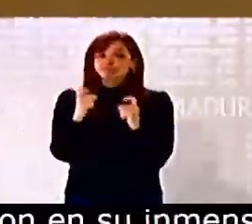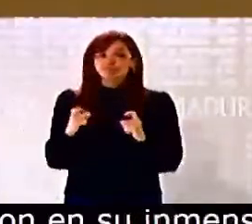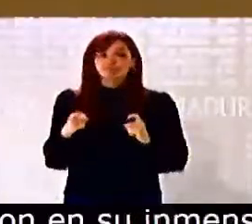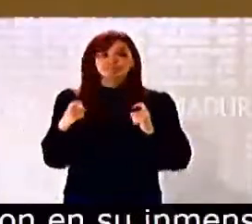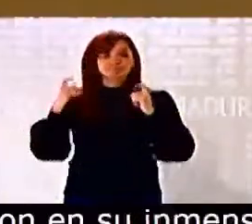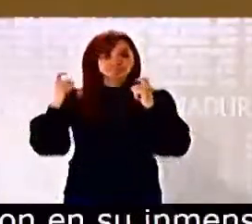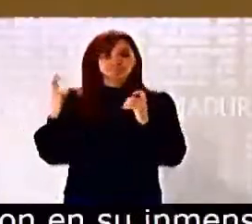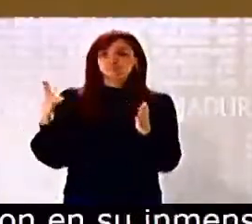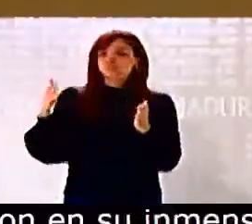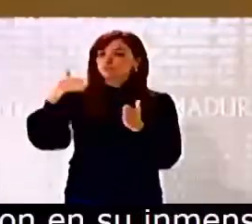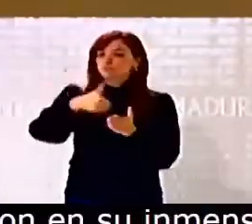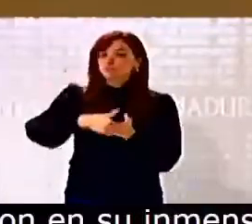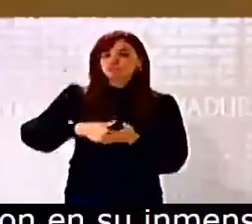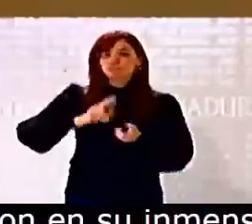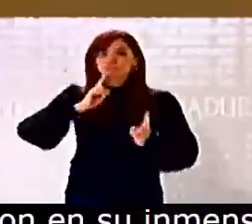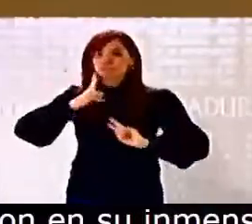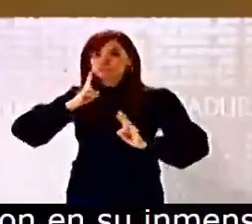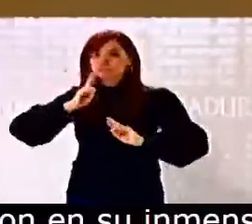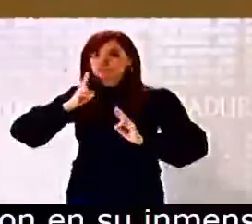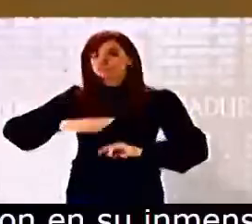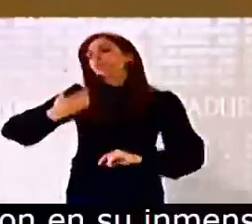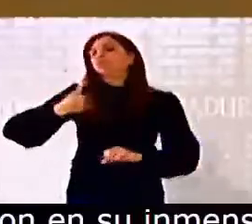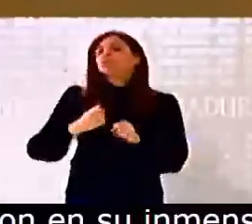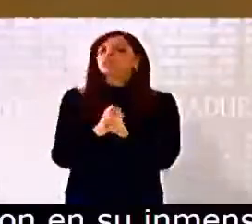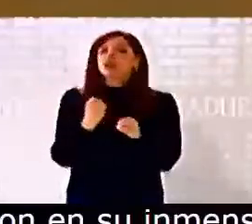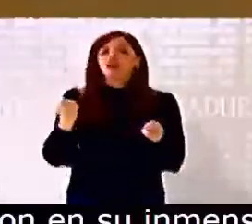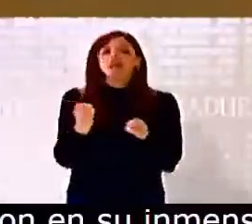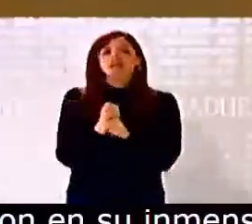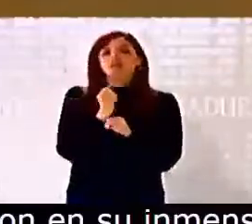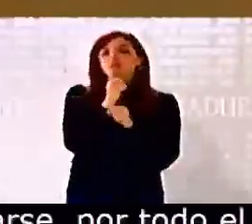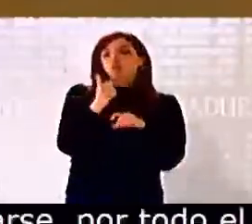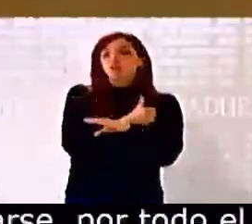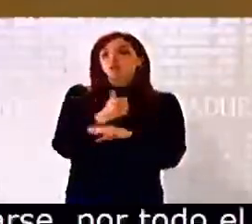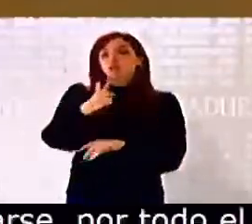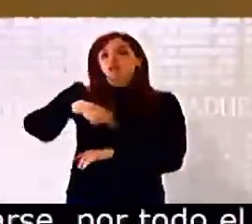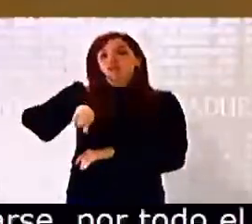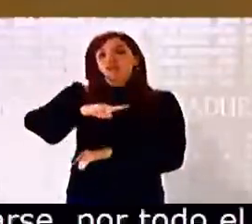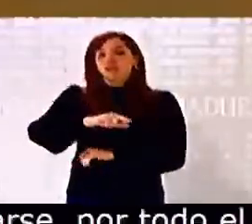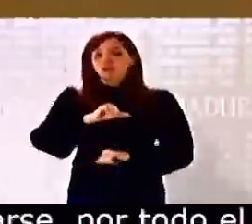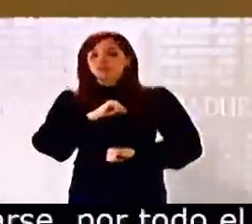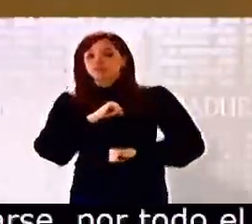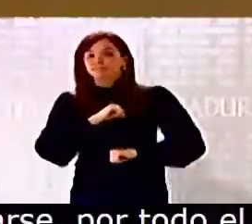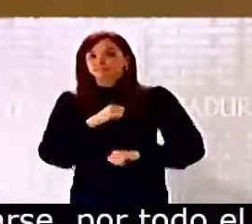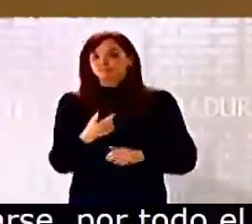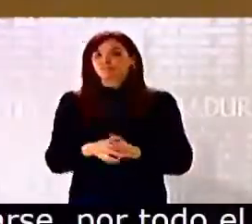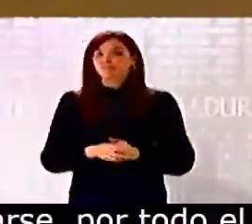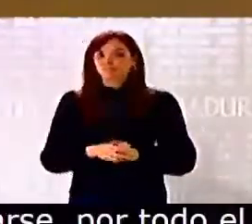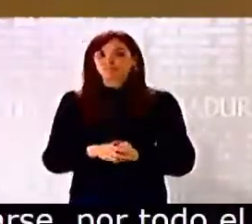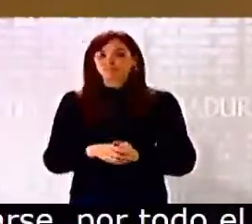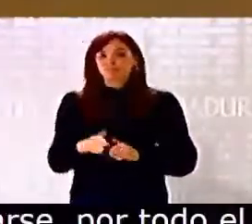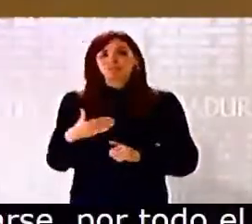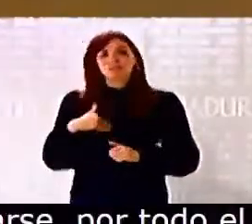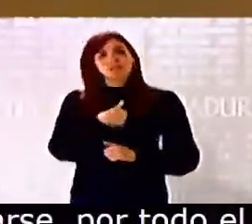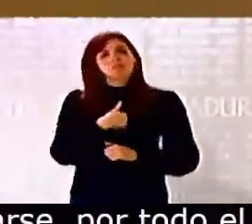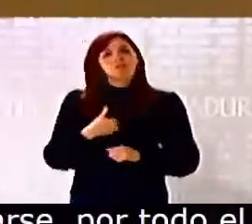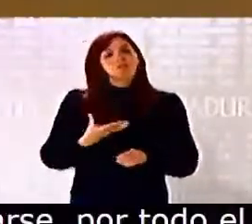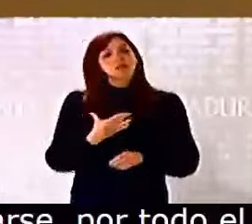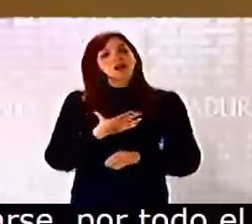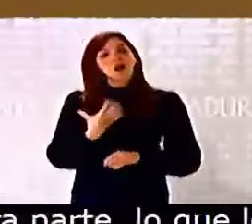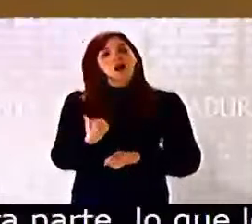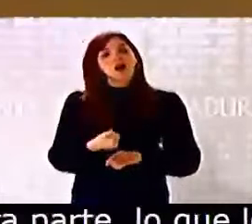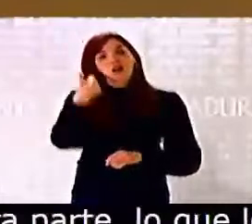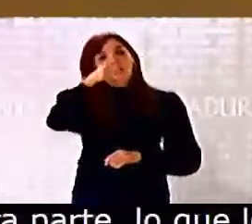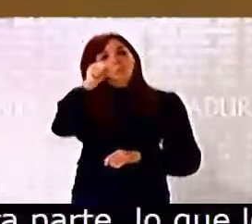ha hecho de respuesta, que era, por otra parte, lo que los ciudadanos esperaban de sus gobernantes. Gran papel el de los alcaldes y alcaldesas